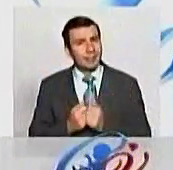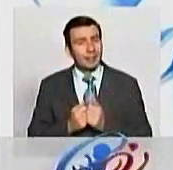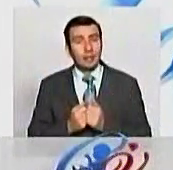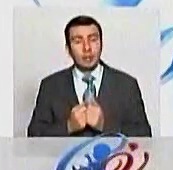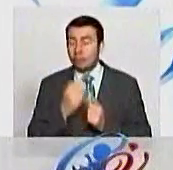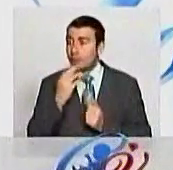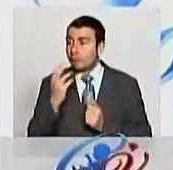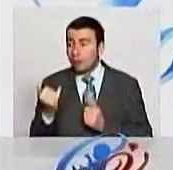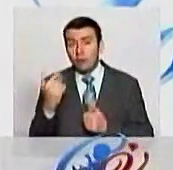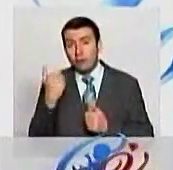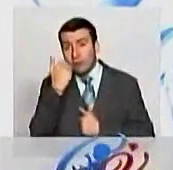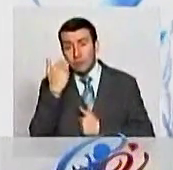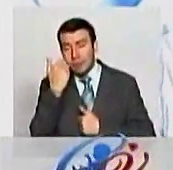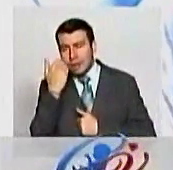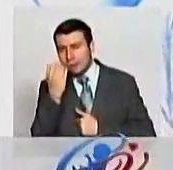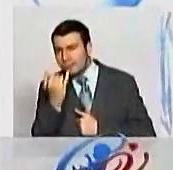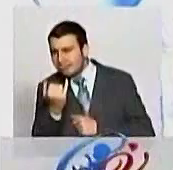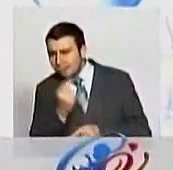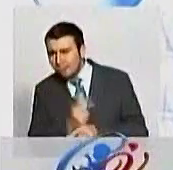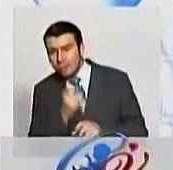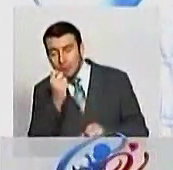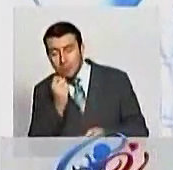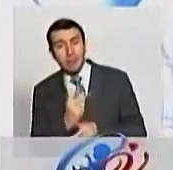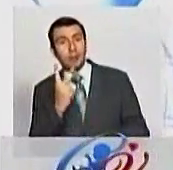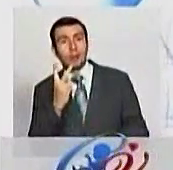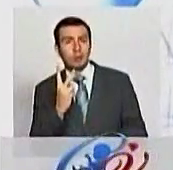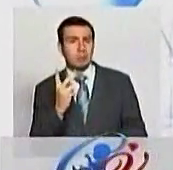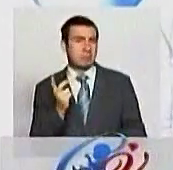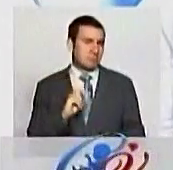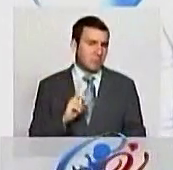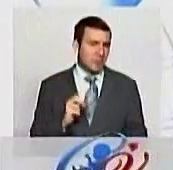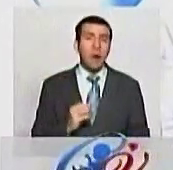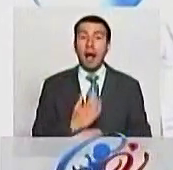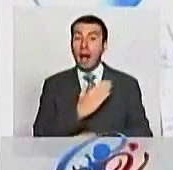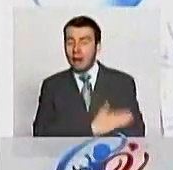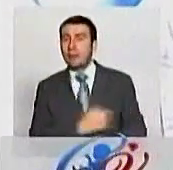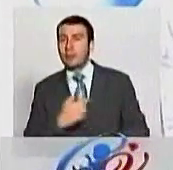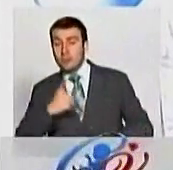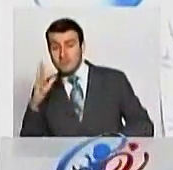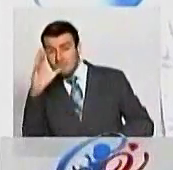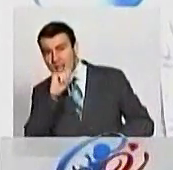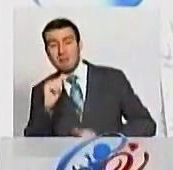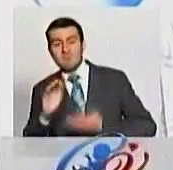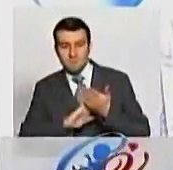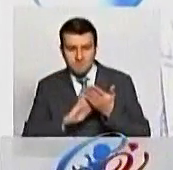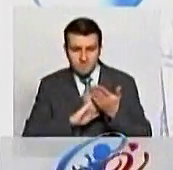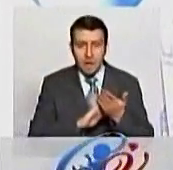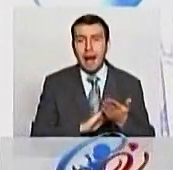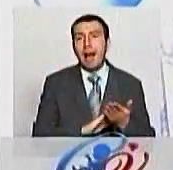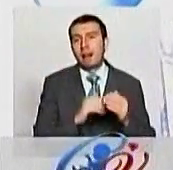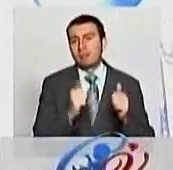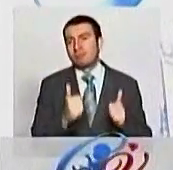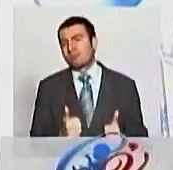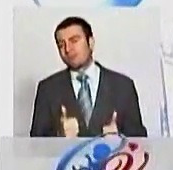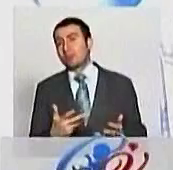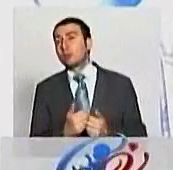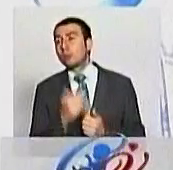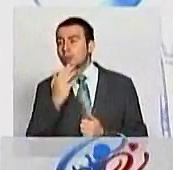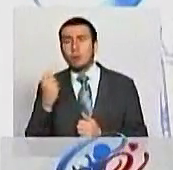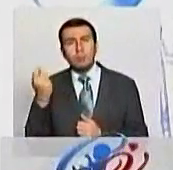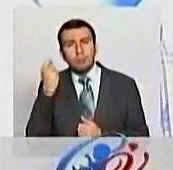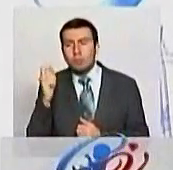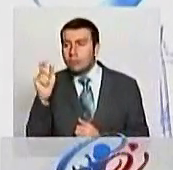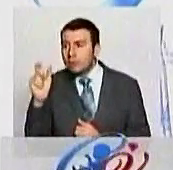tan peligrosa si uno la puede diagnosticar a tiempo. Ahorita estábamos viendo a una paciente con un